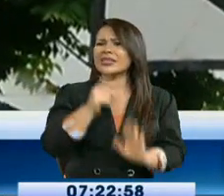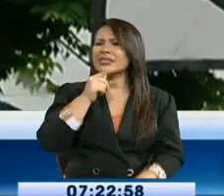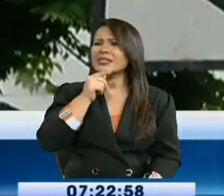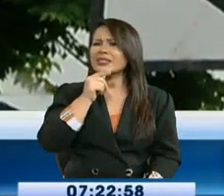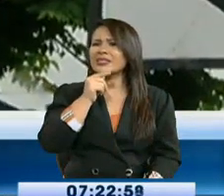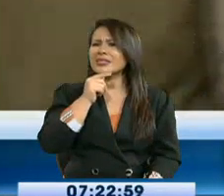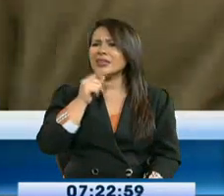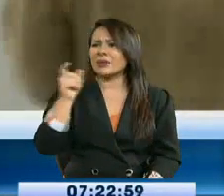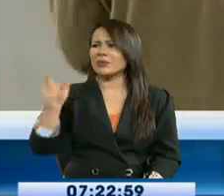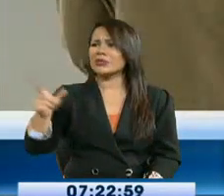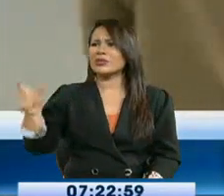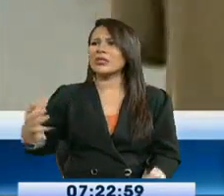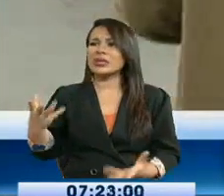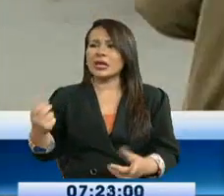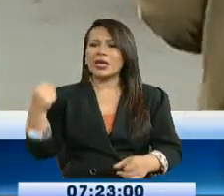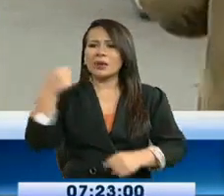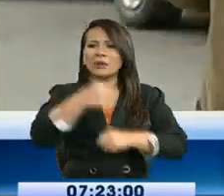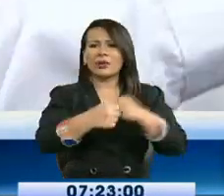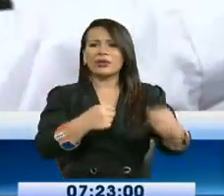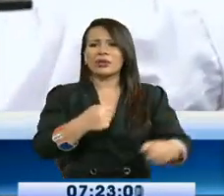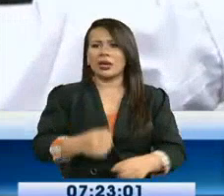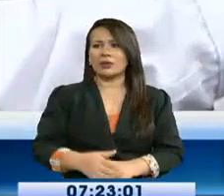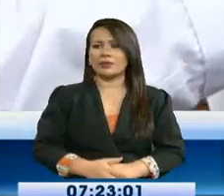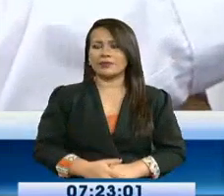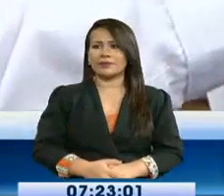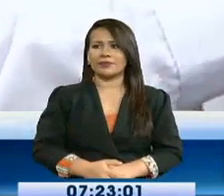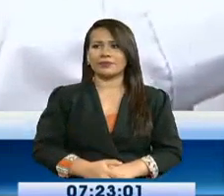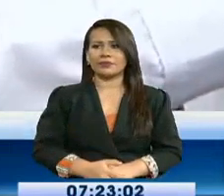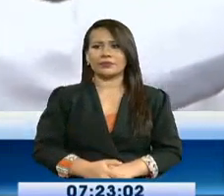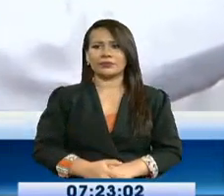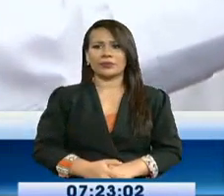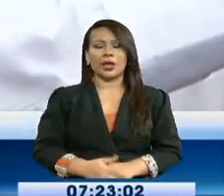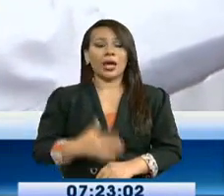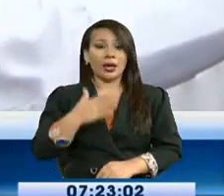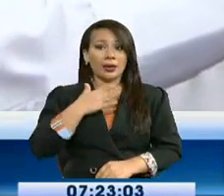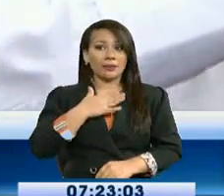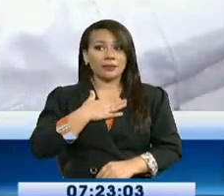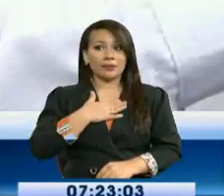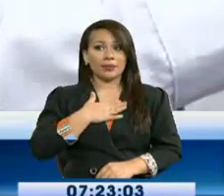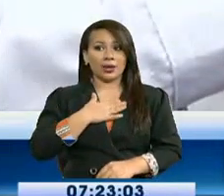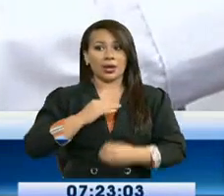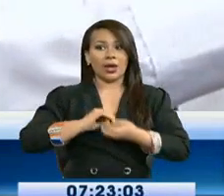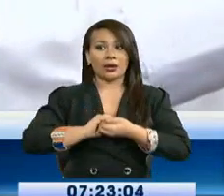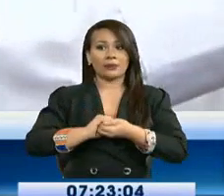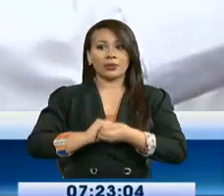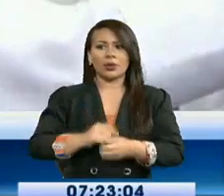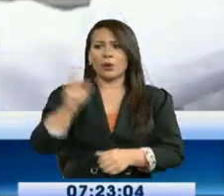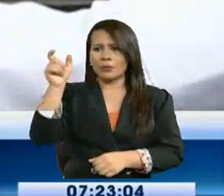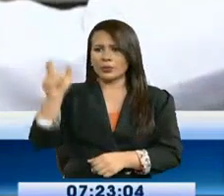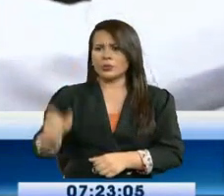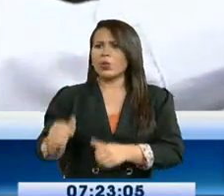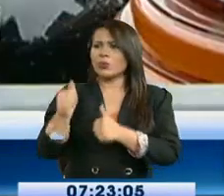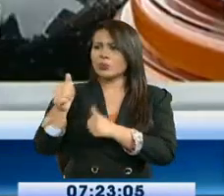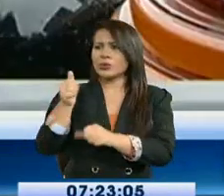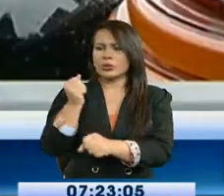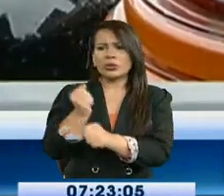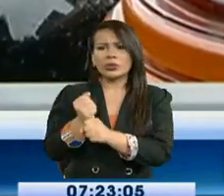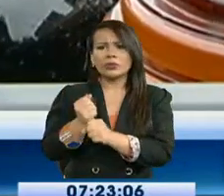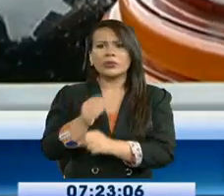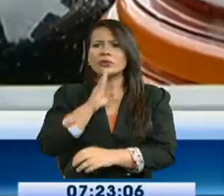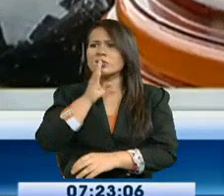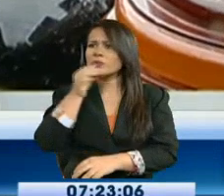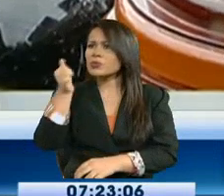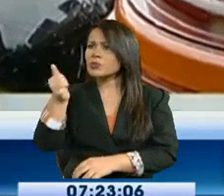que aparentemente pretendían asesinarlo. Es una gran persona, él no andaba metido en malos pasos, para que hasta ahorita yo lo conozco y intachable. El